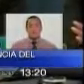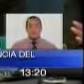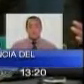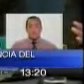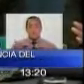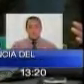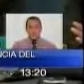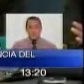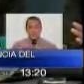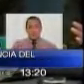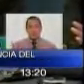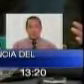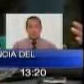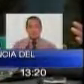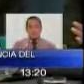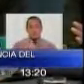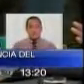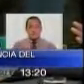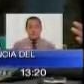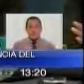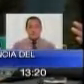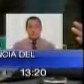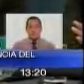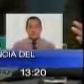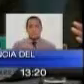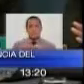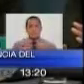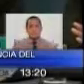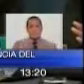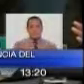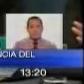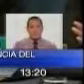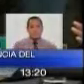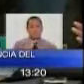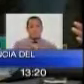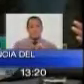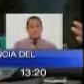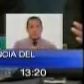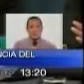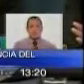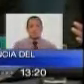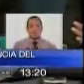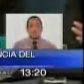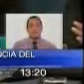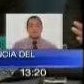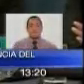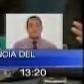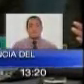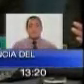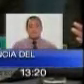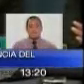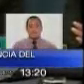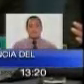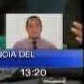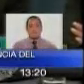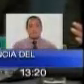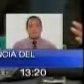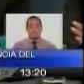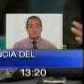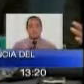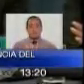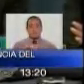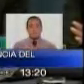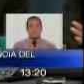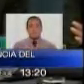recurrir a la Corte Interamericana o a la Comisión Interamericana cuando se han agotado las instancias